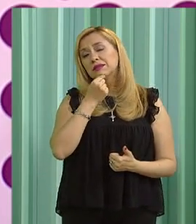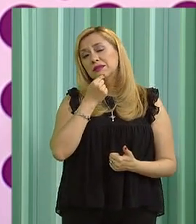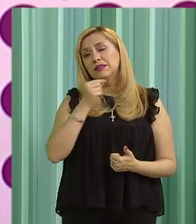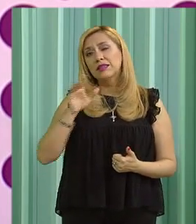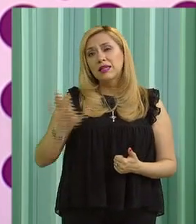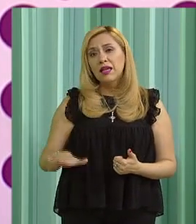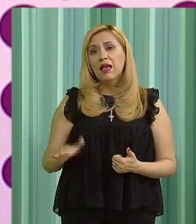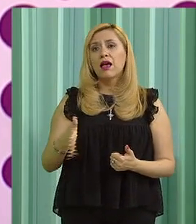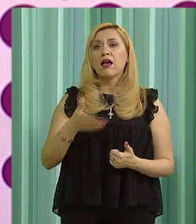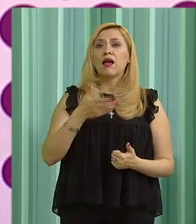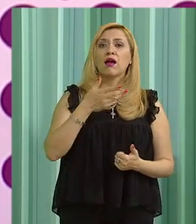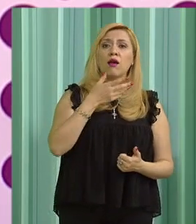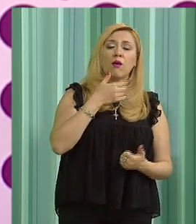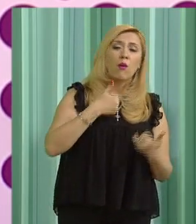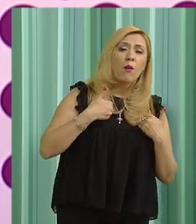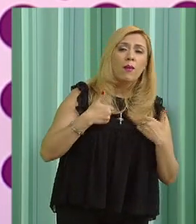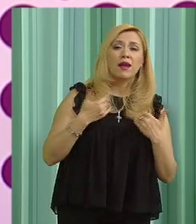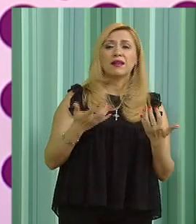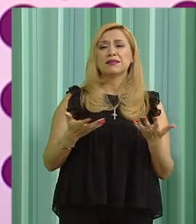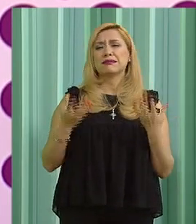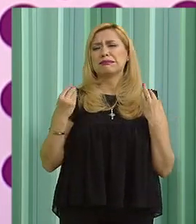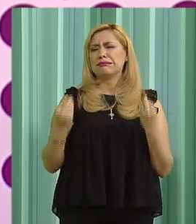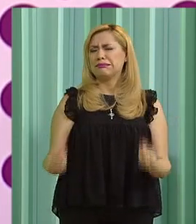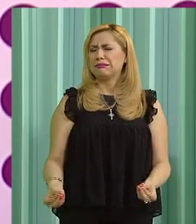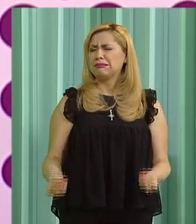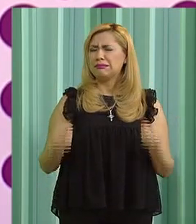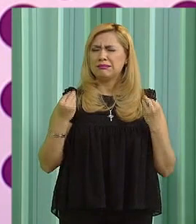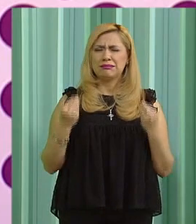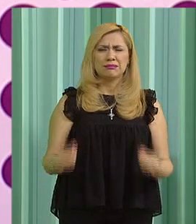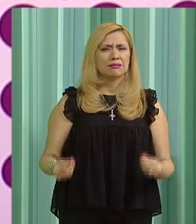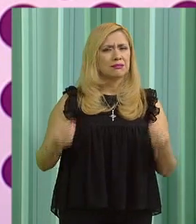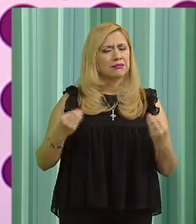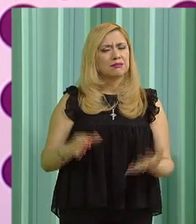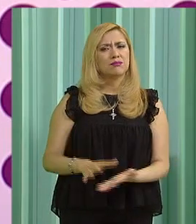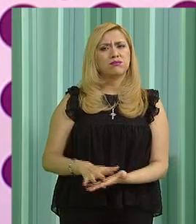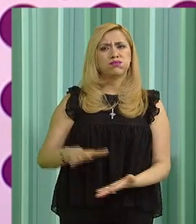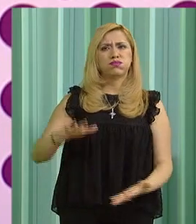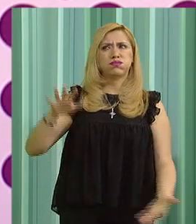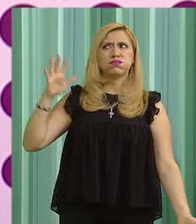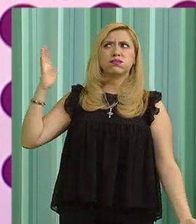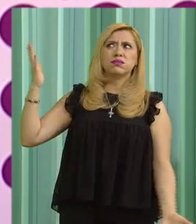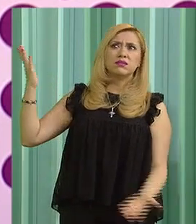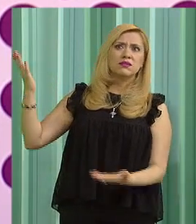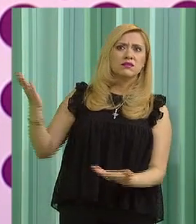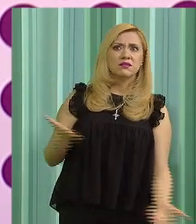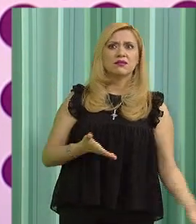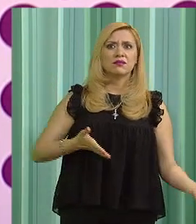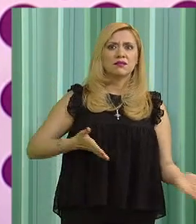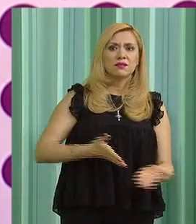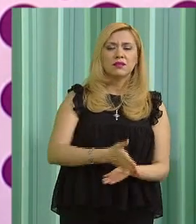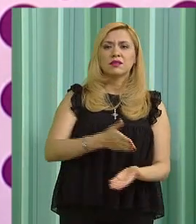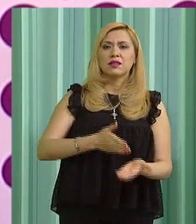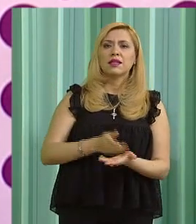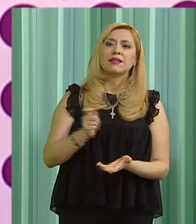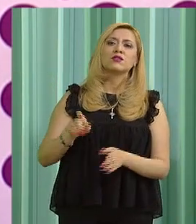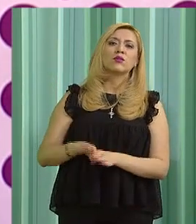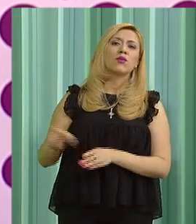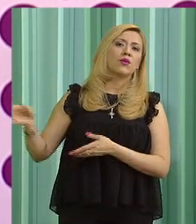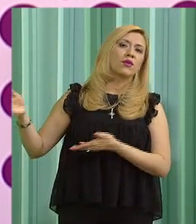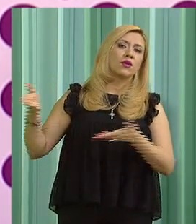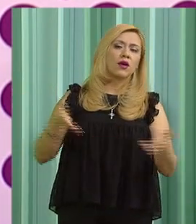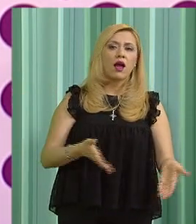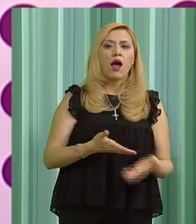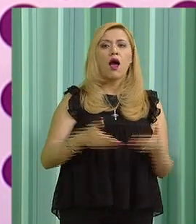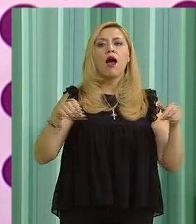de cantidad de personas, de niños, de niñas, miles de personas que están llegando. Y el propósito de este programa